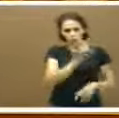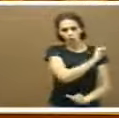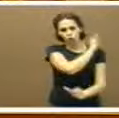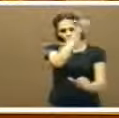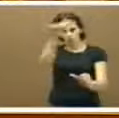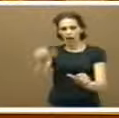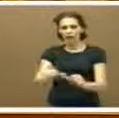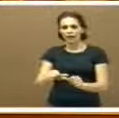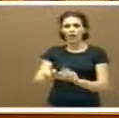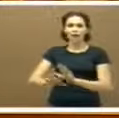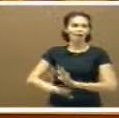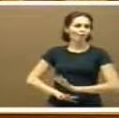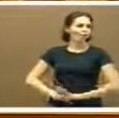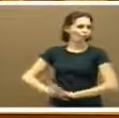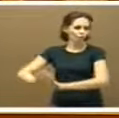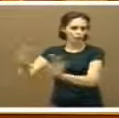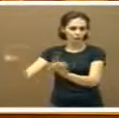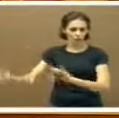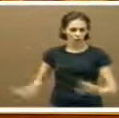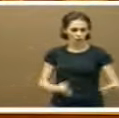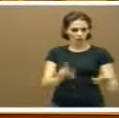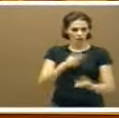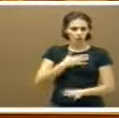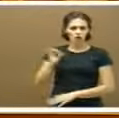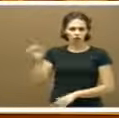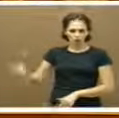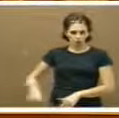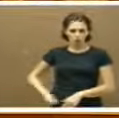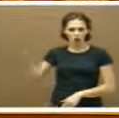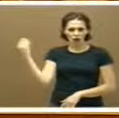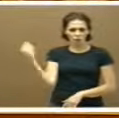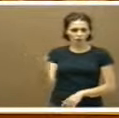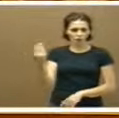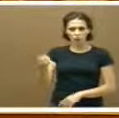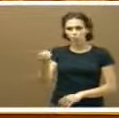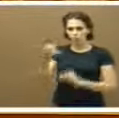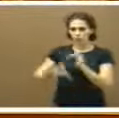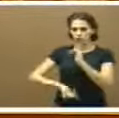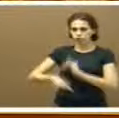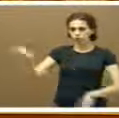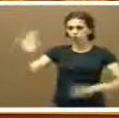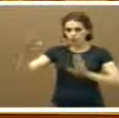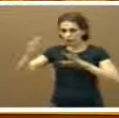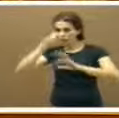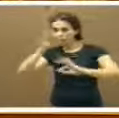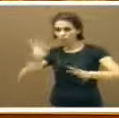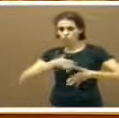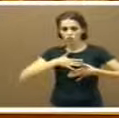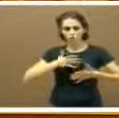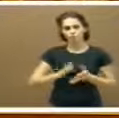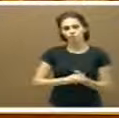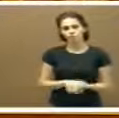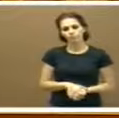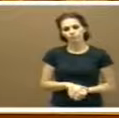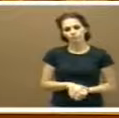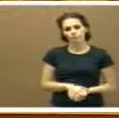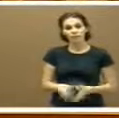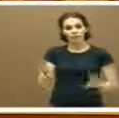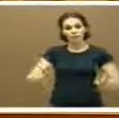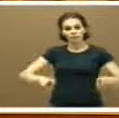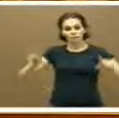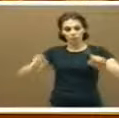abandonada esta tierra tan rica, tan buena, a su suerte y nos la hayan dejado así. Sobre el